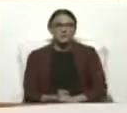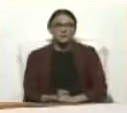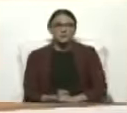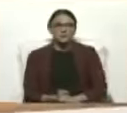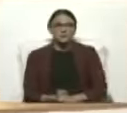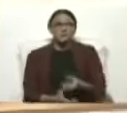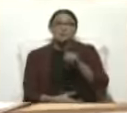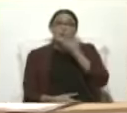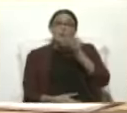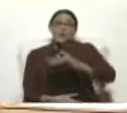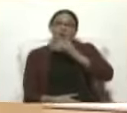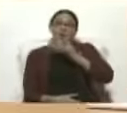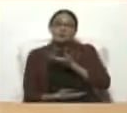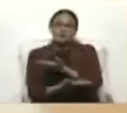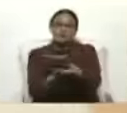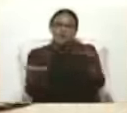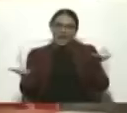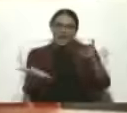Buenas tardes.